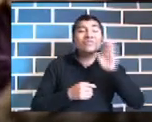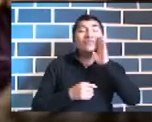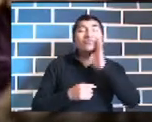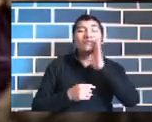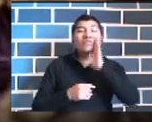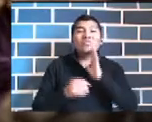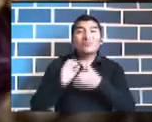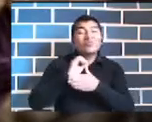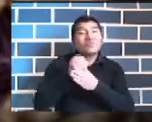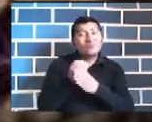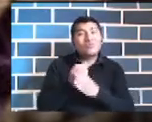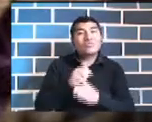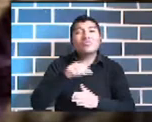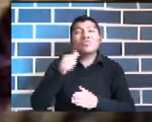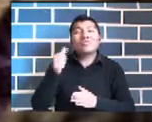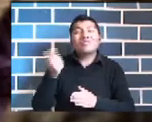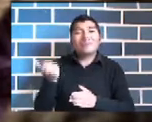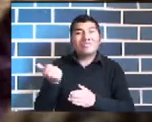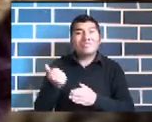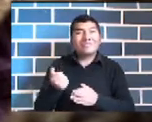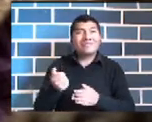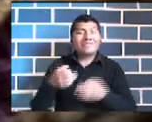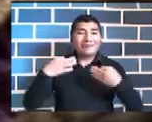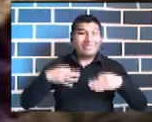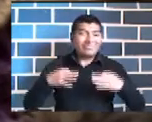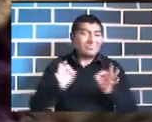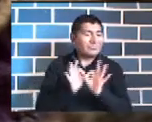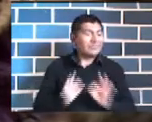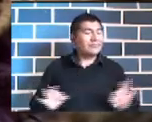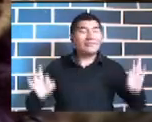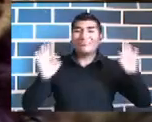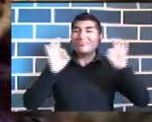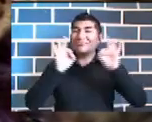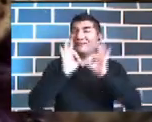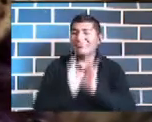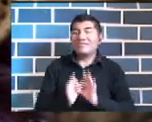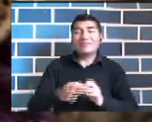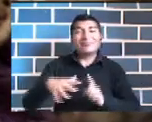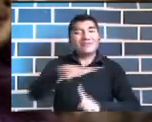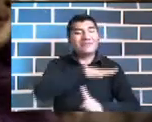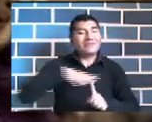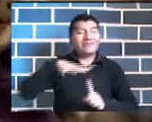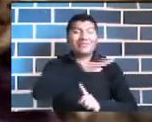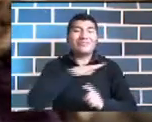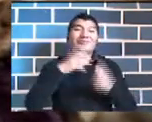o de alguna otra celebración importante en torno a las mamás.